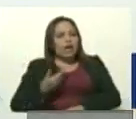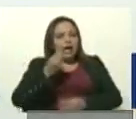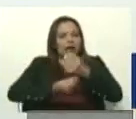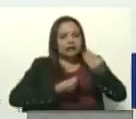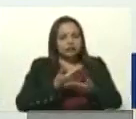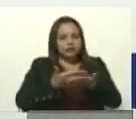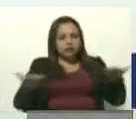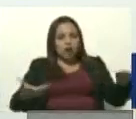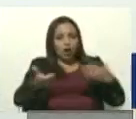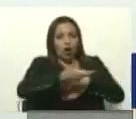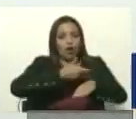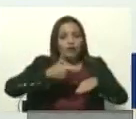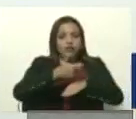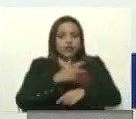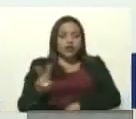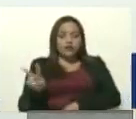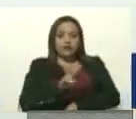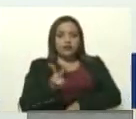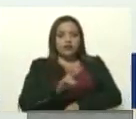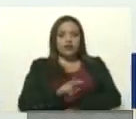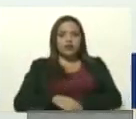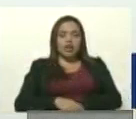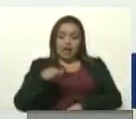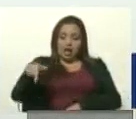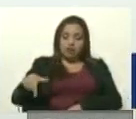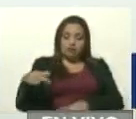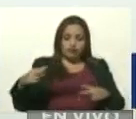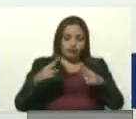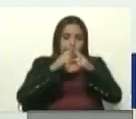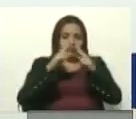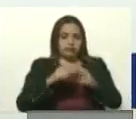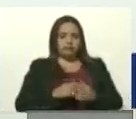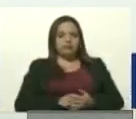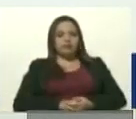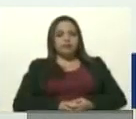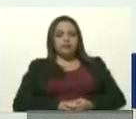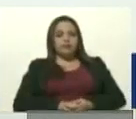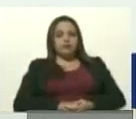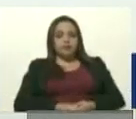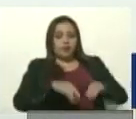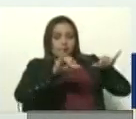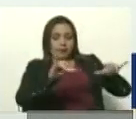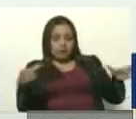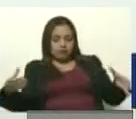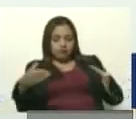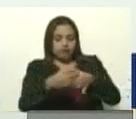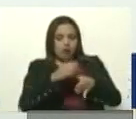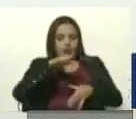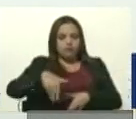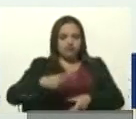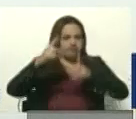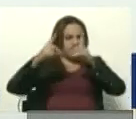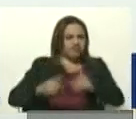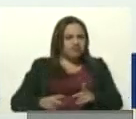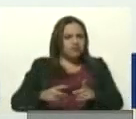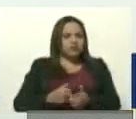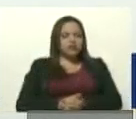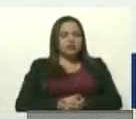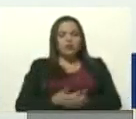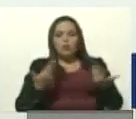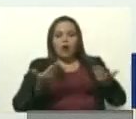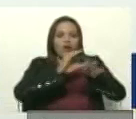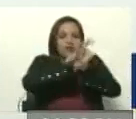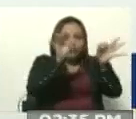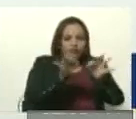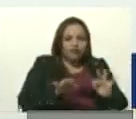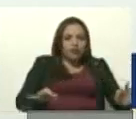que le da el gobierno venezolano a este foro. En esta reunión podrán decidirse las